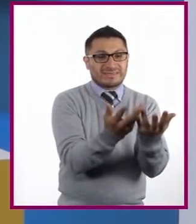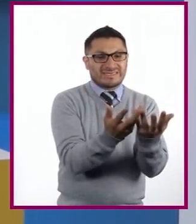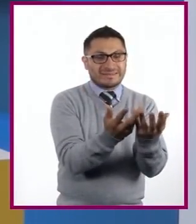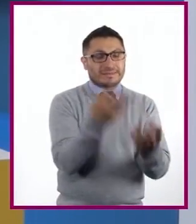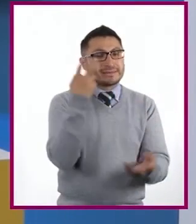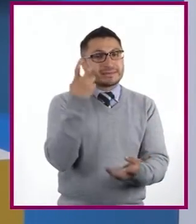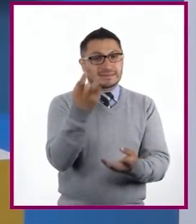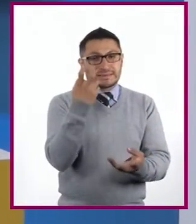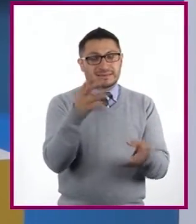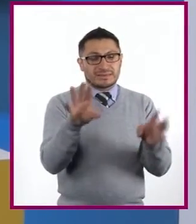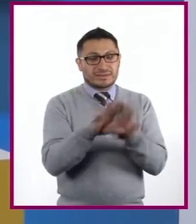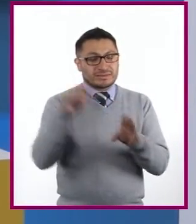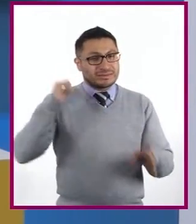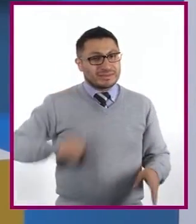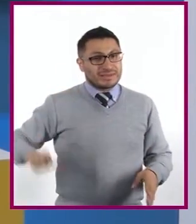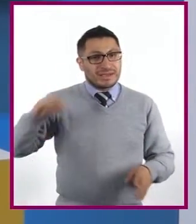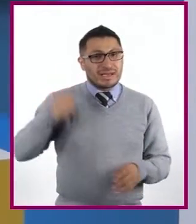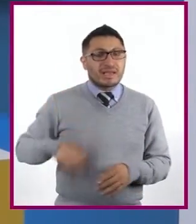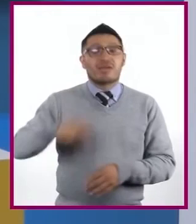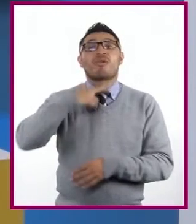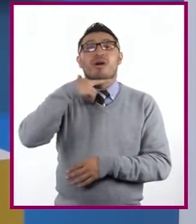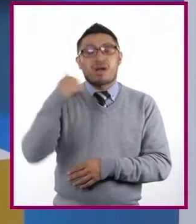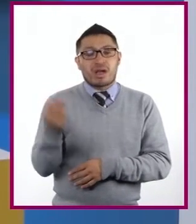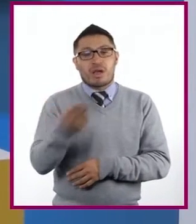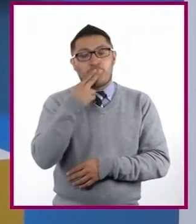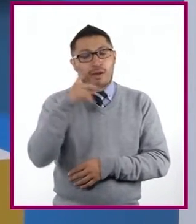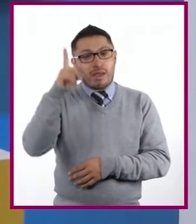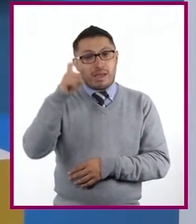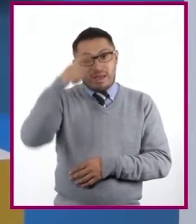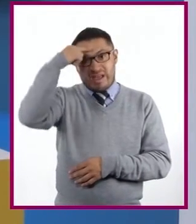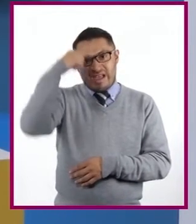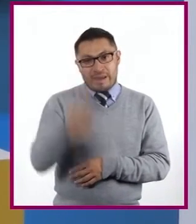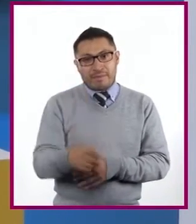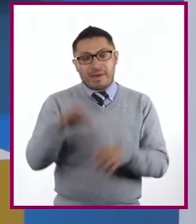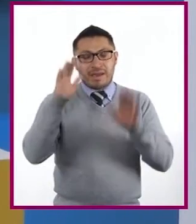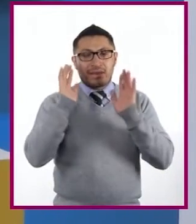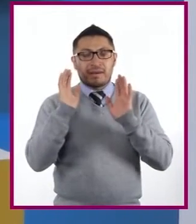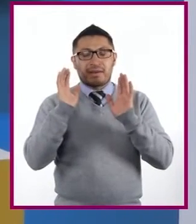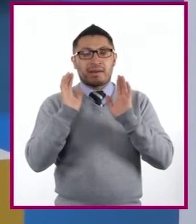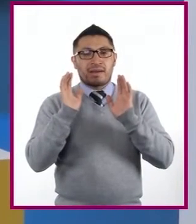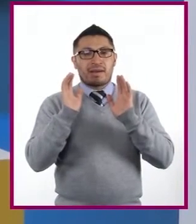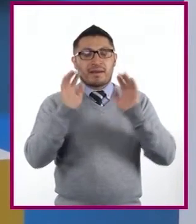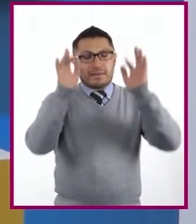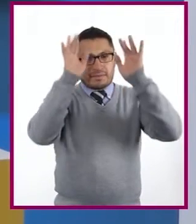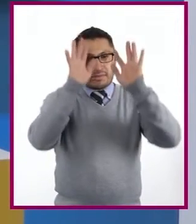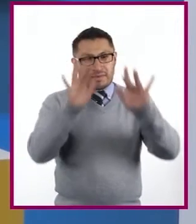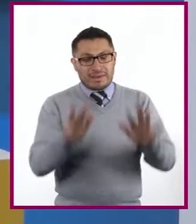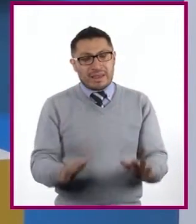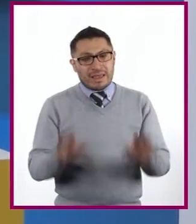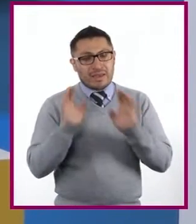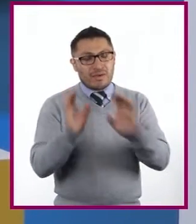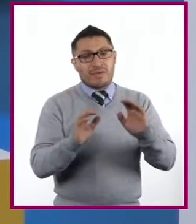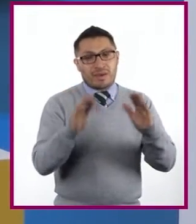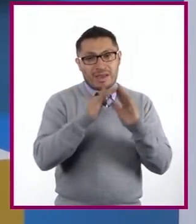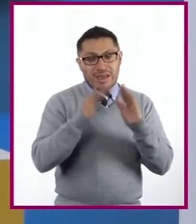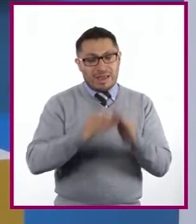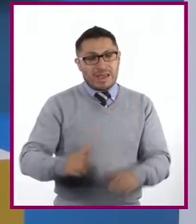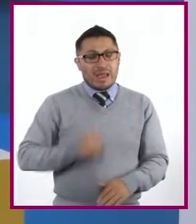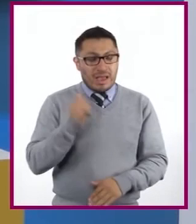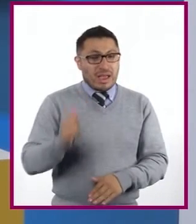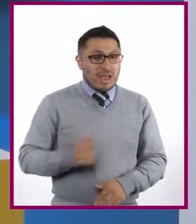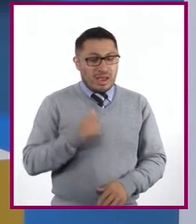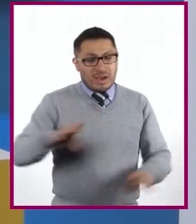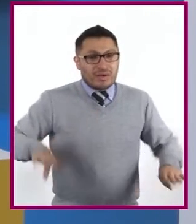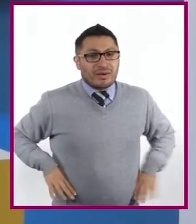De hecho, en la antigua Roma se utilizaba el agua para templar las casas, aprovechando la cualidad que tiene para